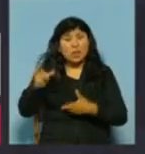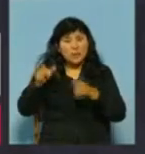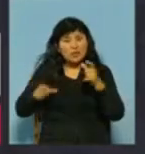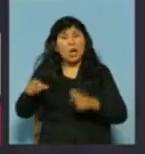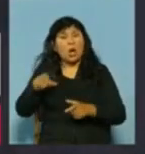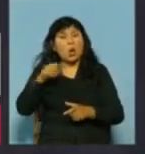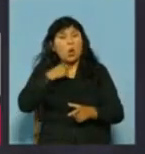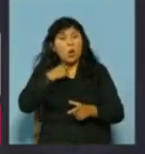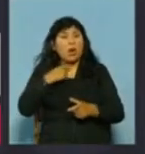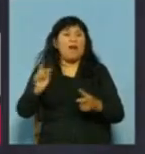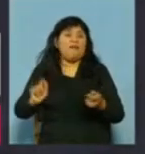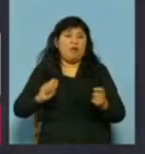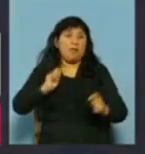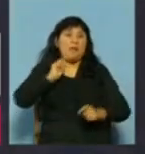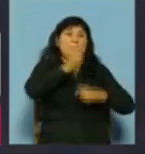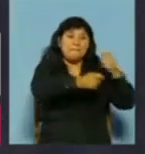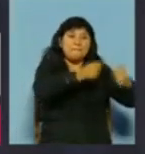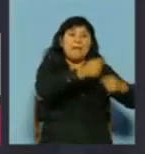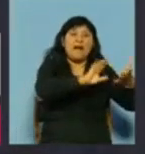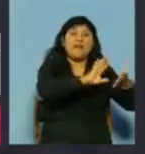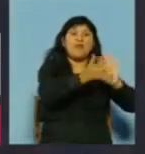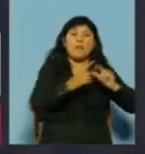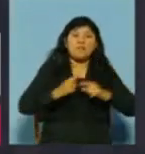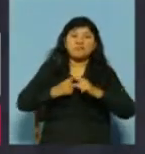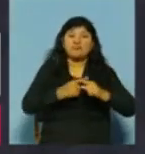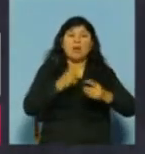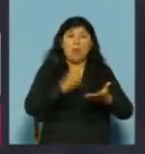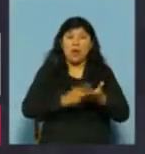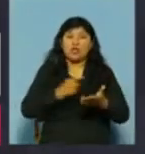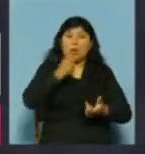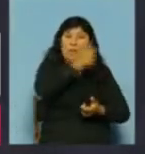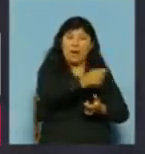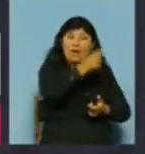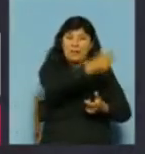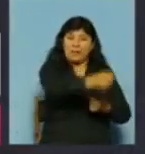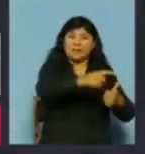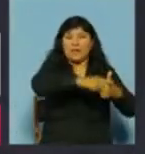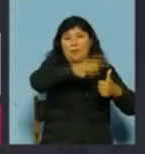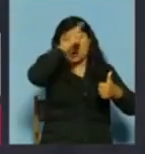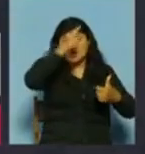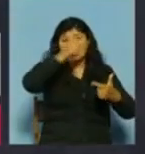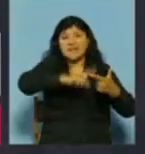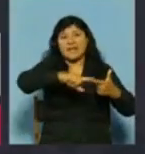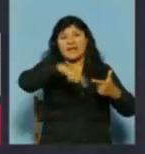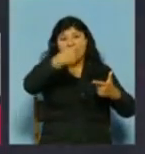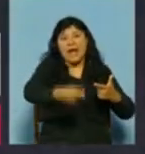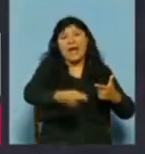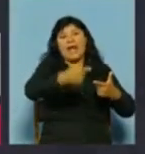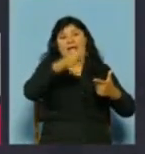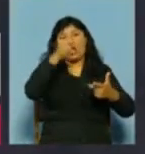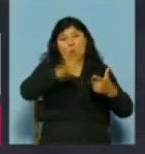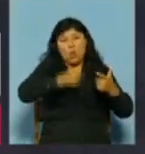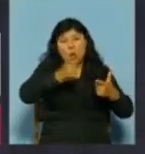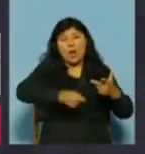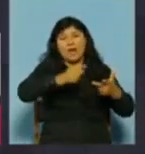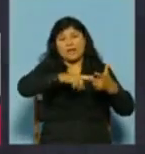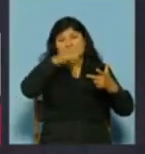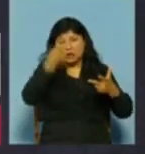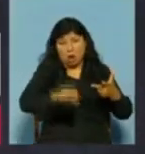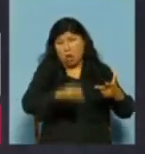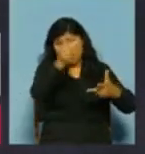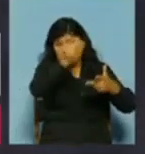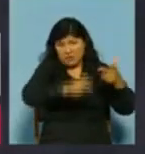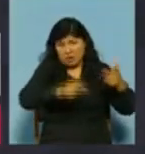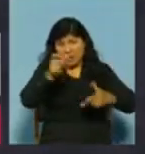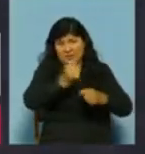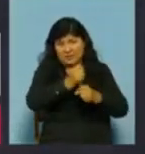este organismo, al titular, a los sumariantes, a los policías que llevan las notificaciones, todo. Y